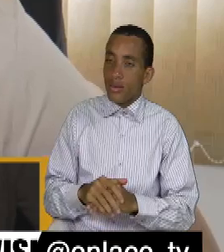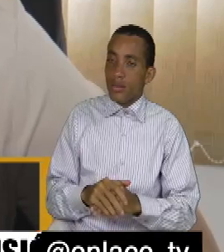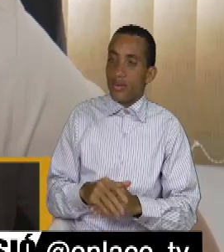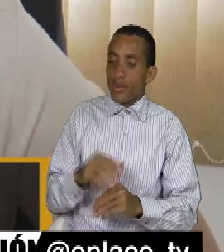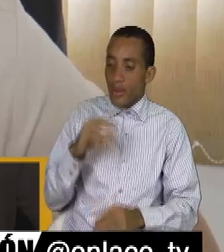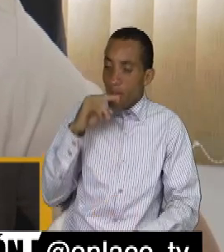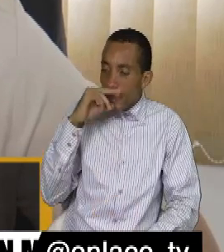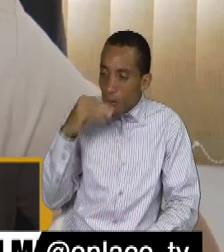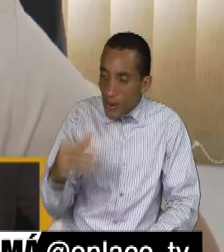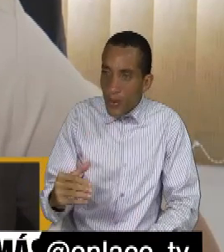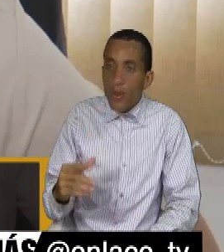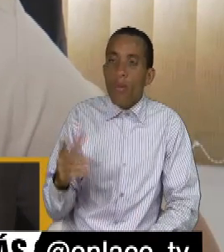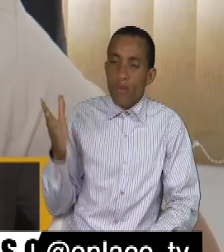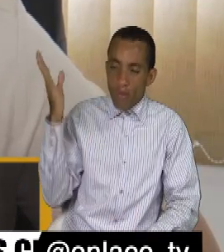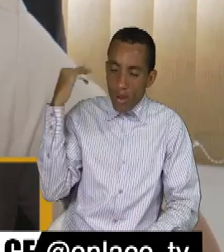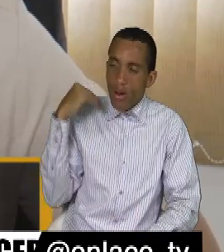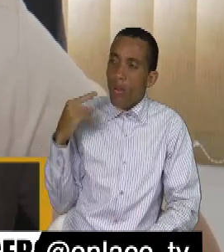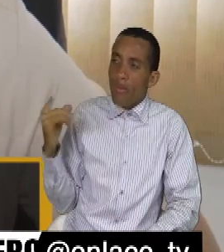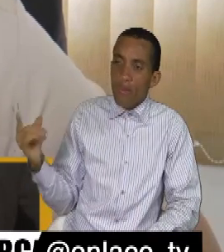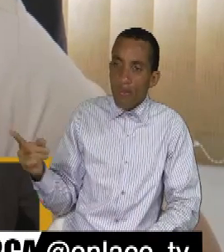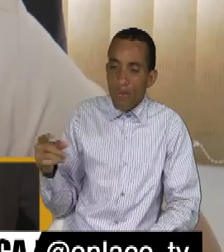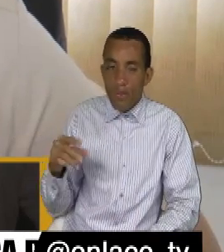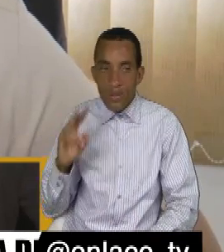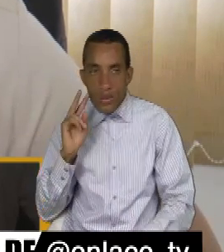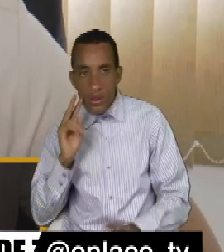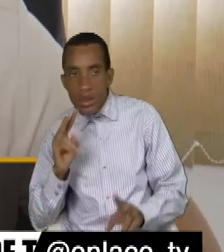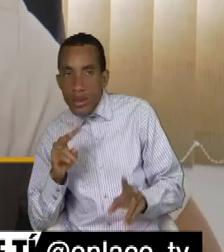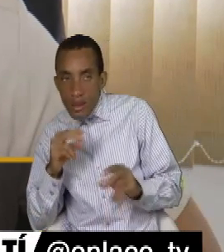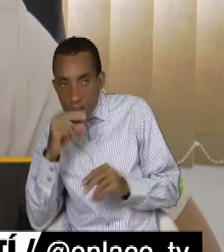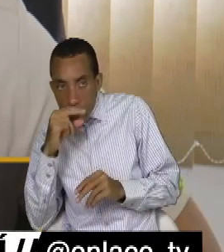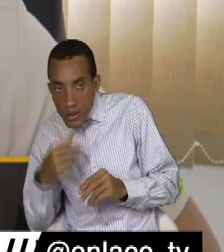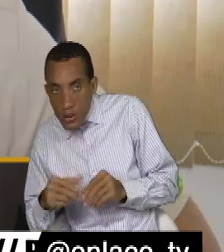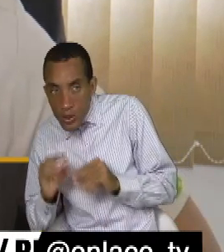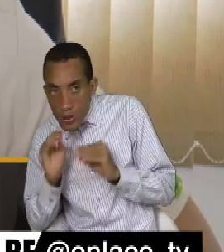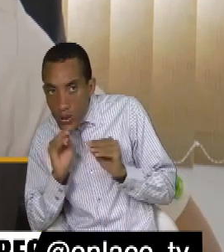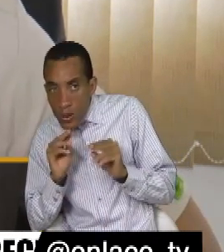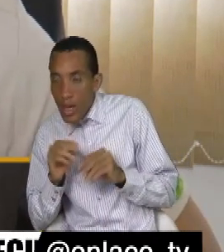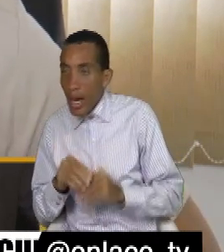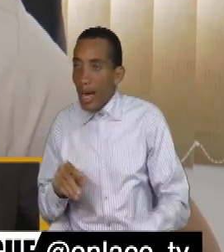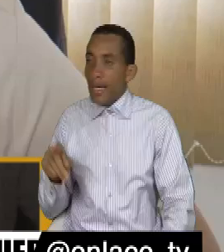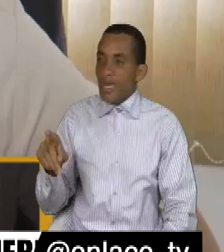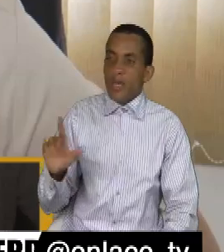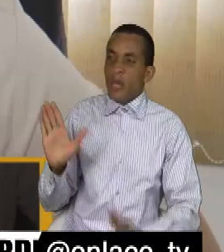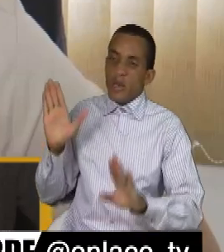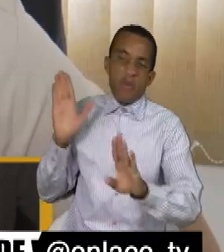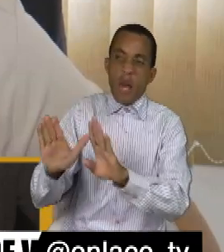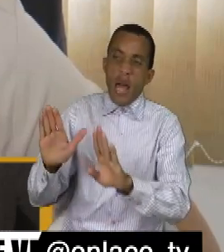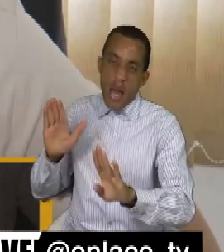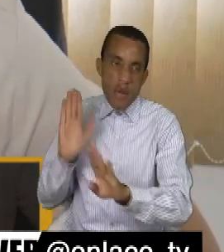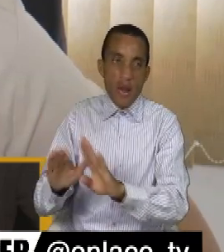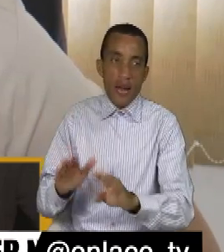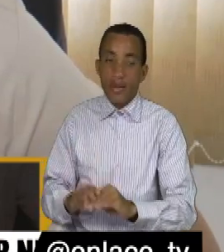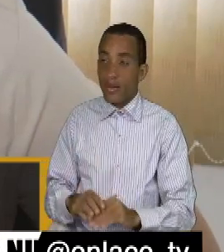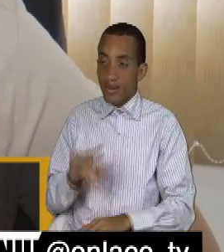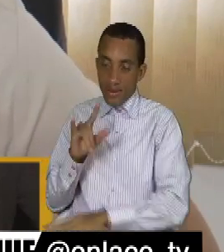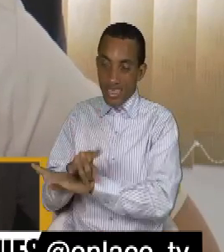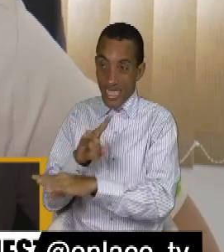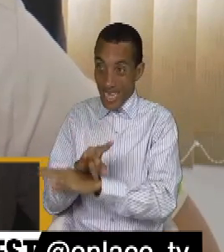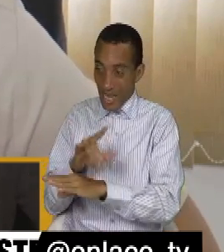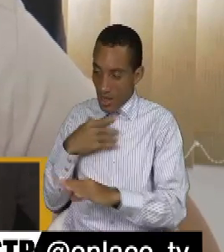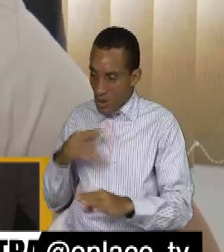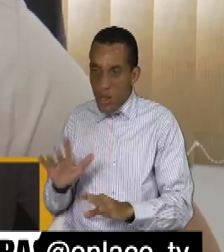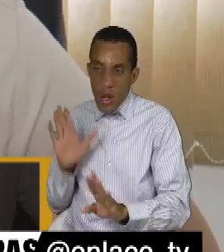niños, en el día de ayer había niños, cuando el tipo ataca con la silla al celador, al lado estaba una mamá alzando a su niño, que